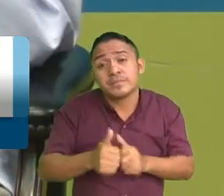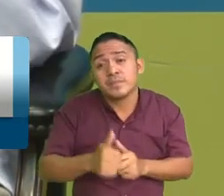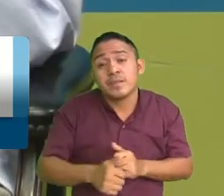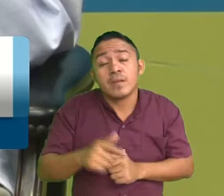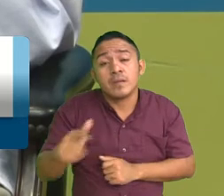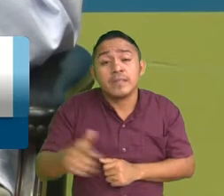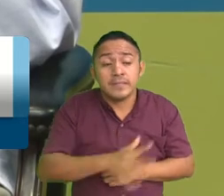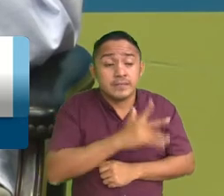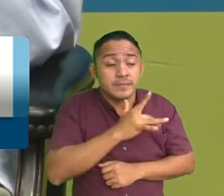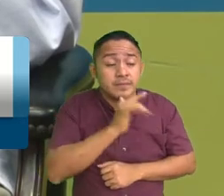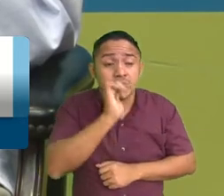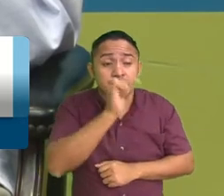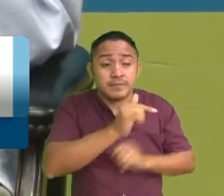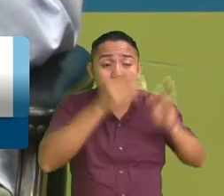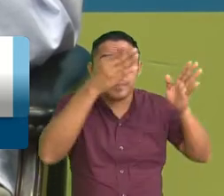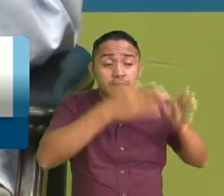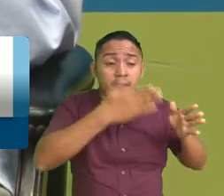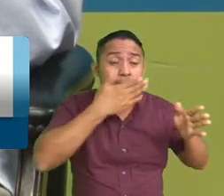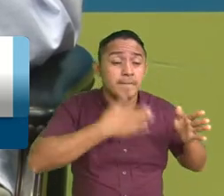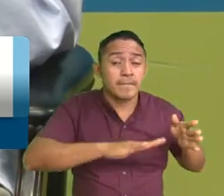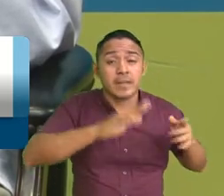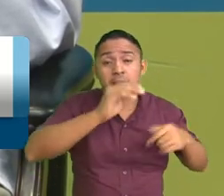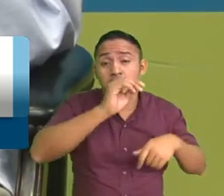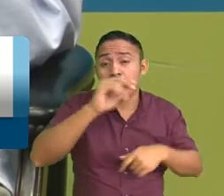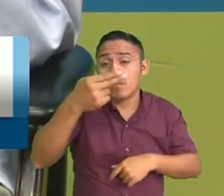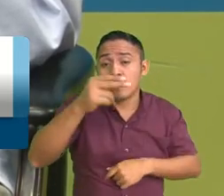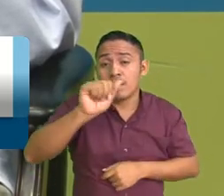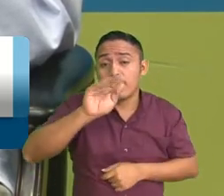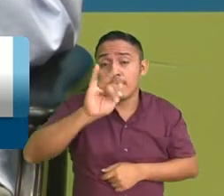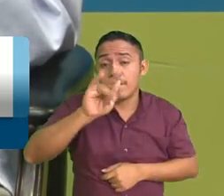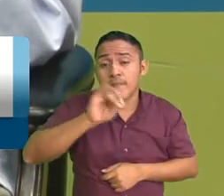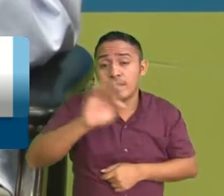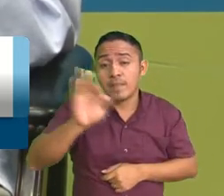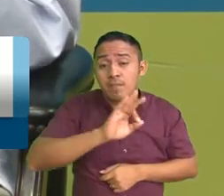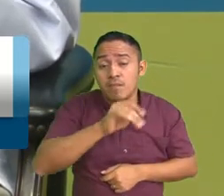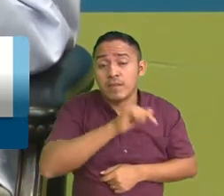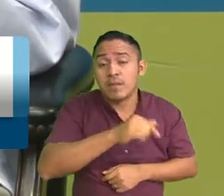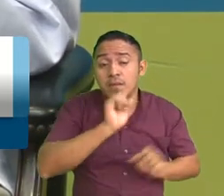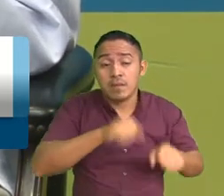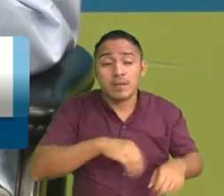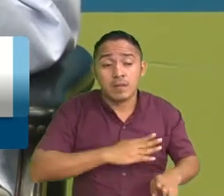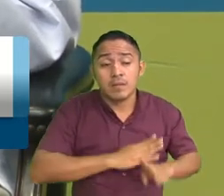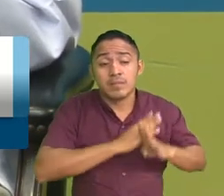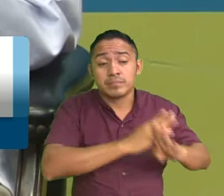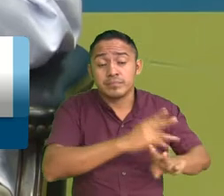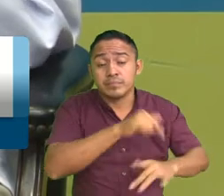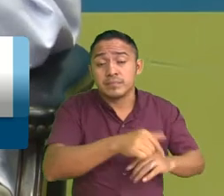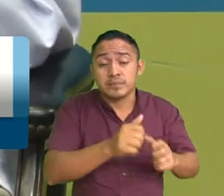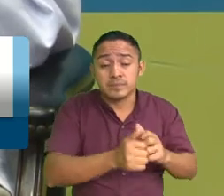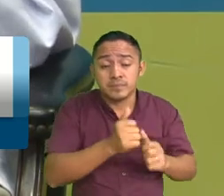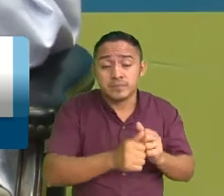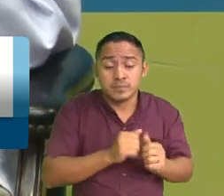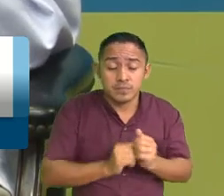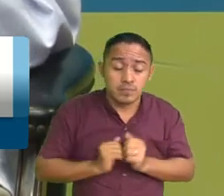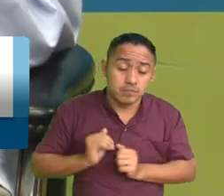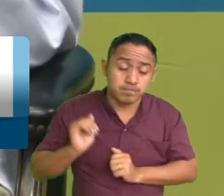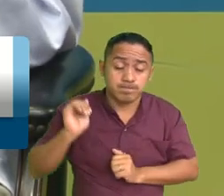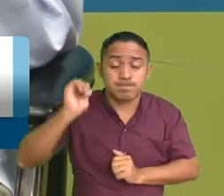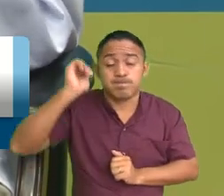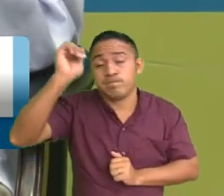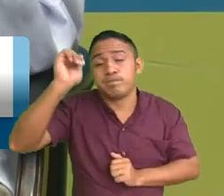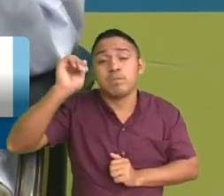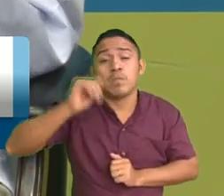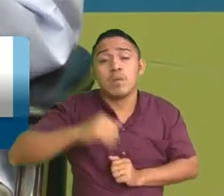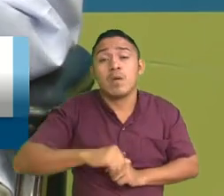los adolescentes, el insomnio es por malos hábitos. Entonces, el que se puede evitar ese impacto en su crecimiento biológico, el